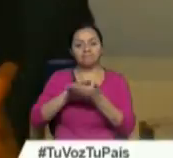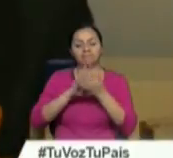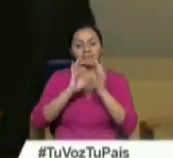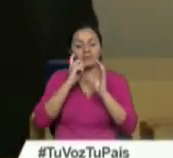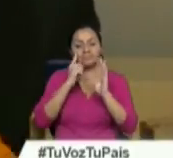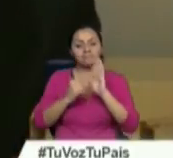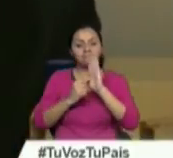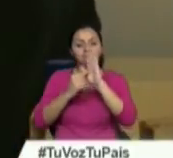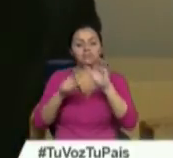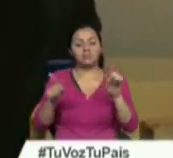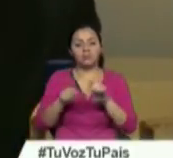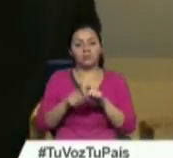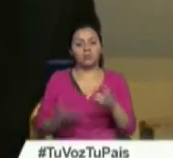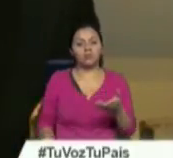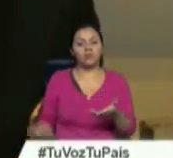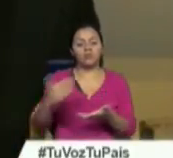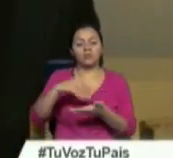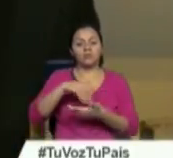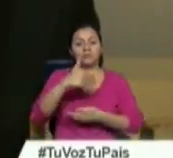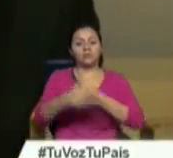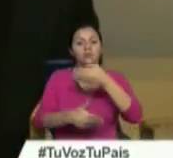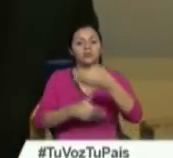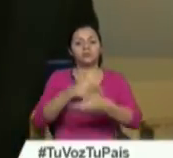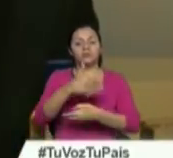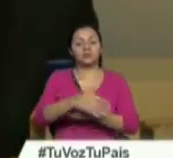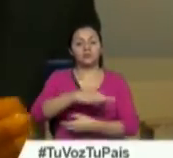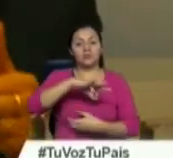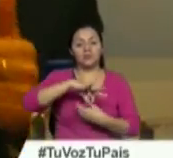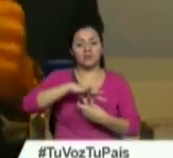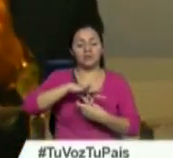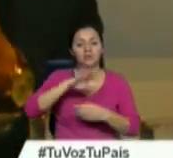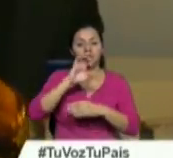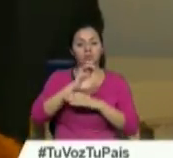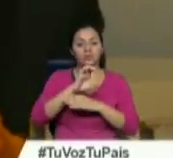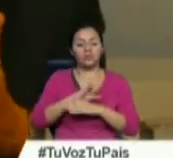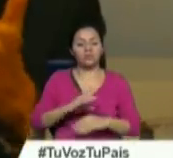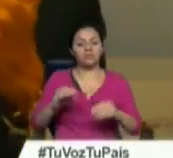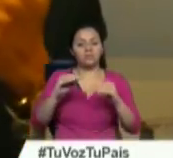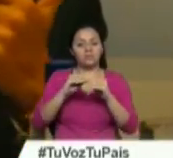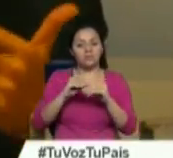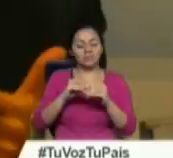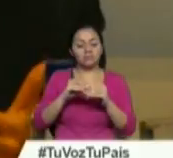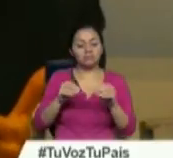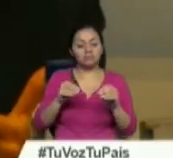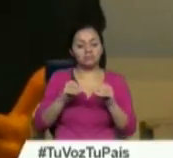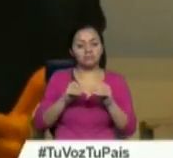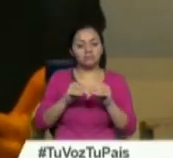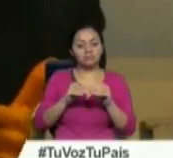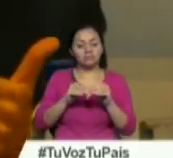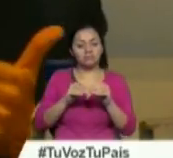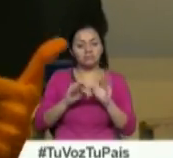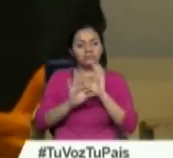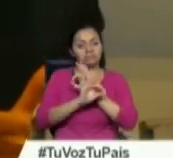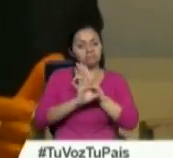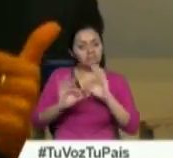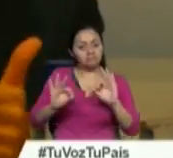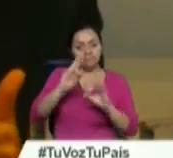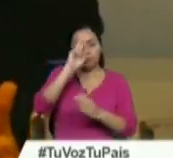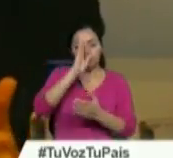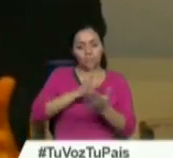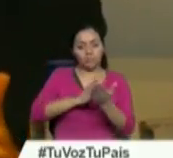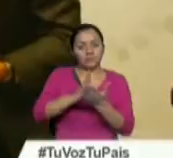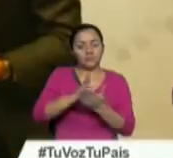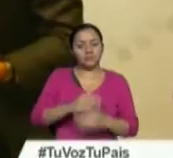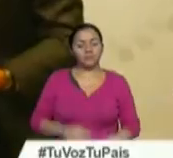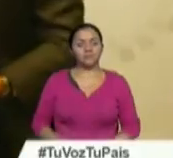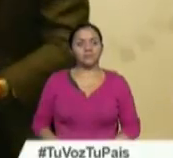mundo que una vez más los procesos electorales en el Ecuador son cubiertos de transparencia y de